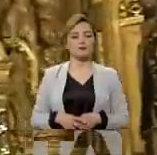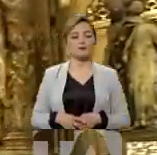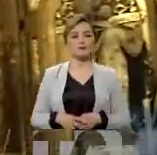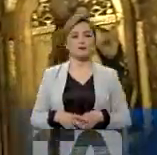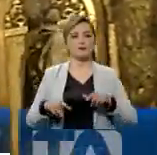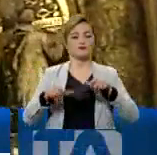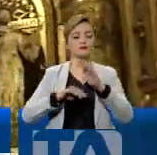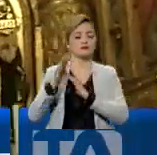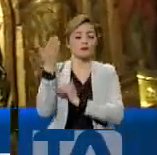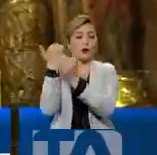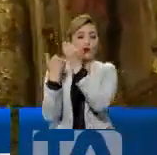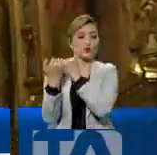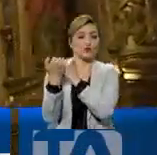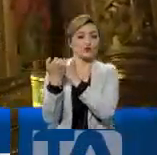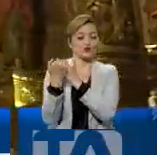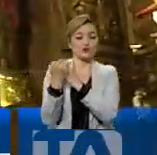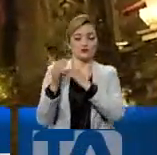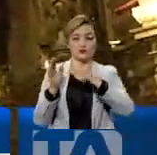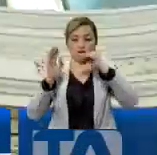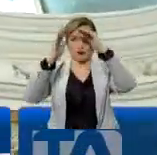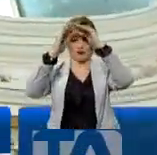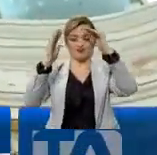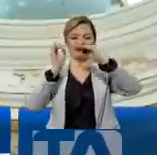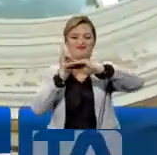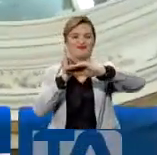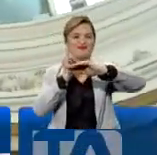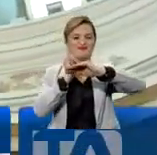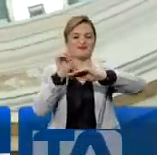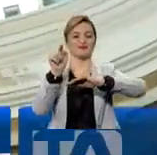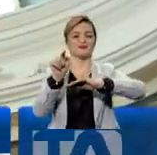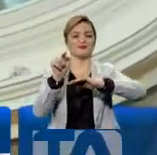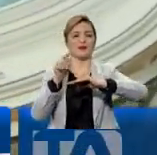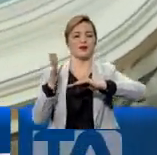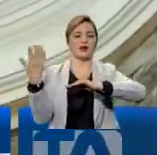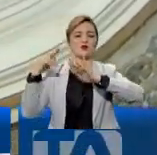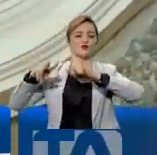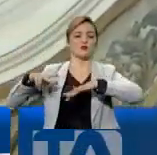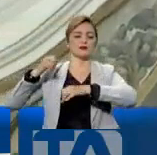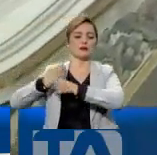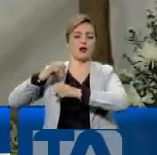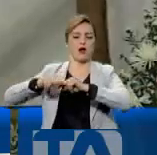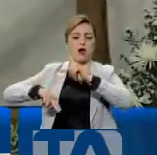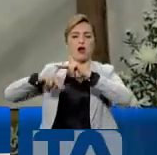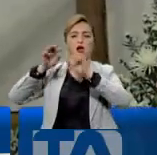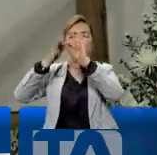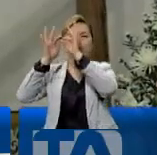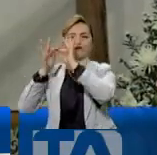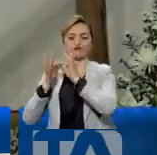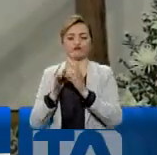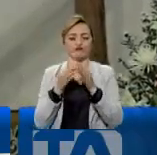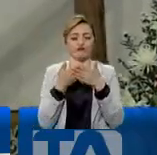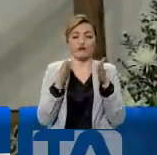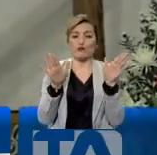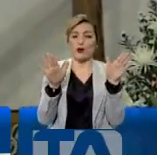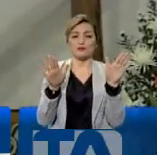los espacios más antiguos dentro del conjunto monumental franciscano reabrió sus puertas luego de 8 meses de trabajo de conservación y restauración.